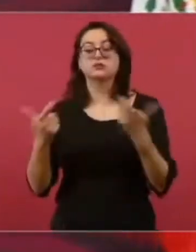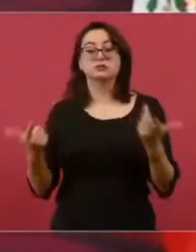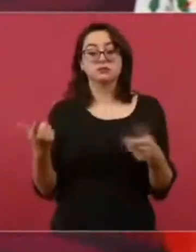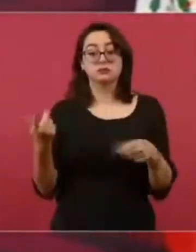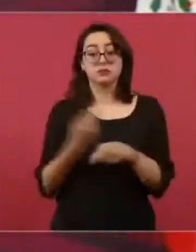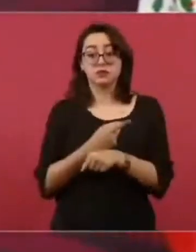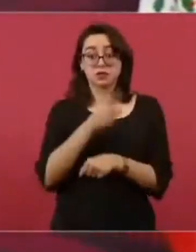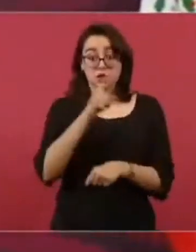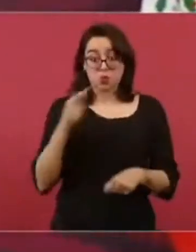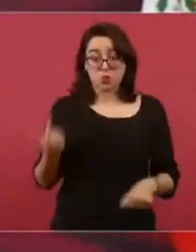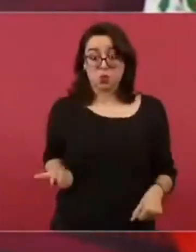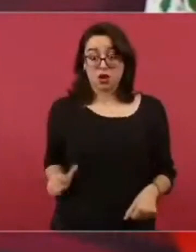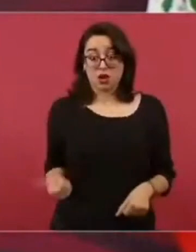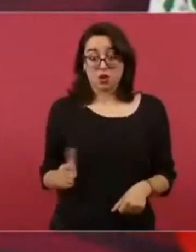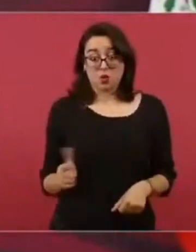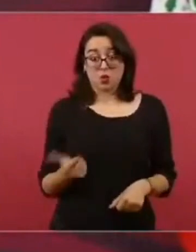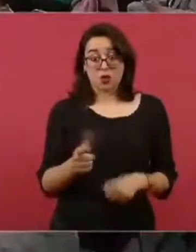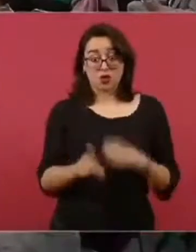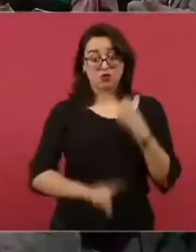son fruto de eso,